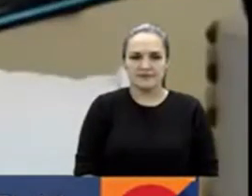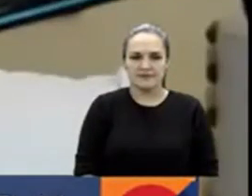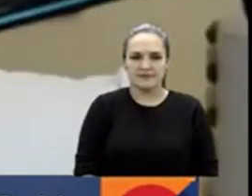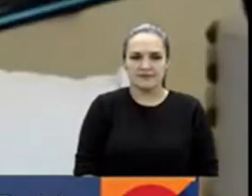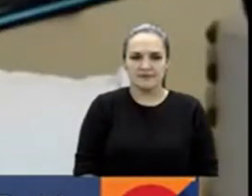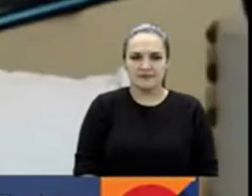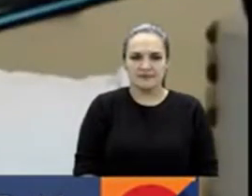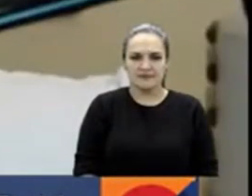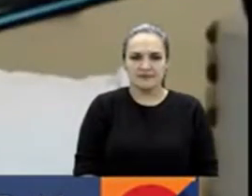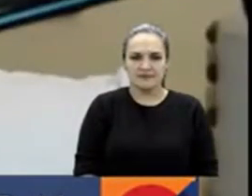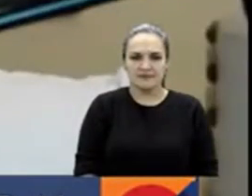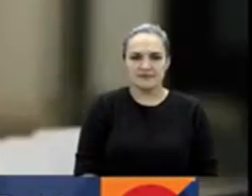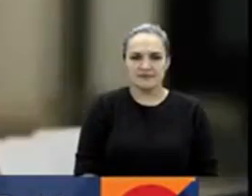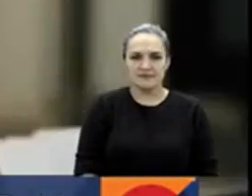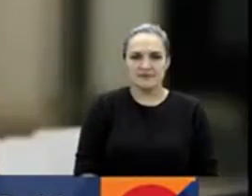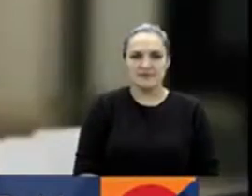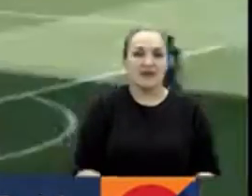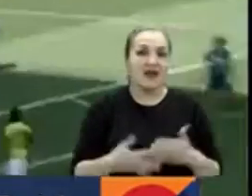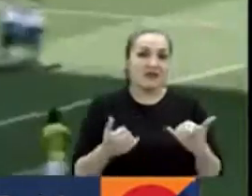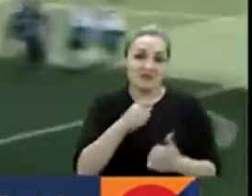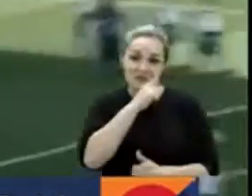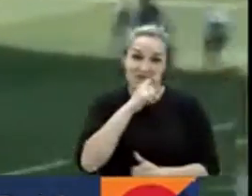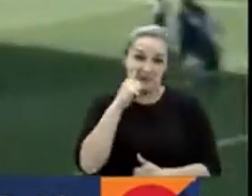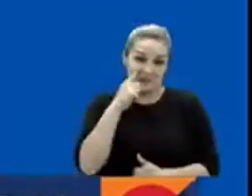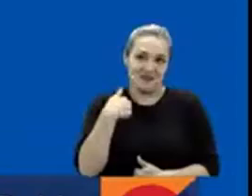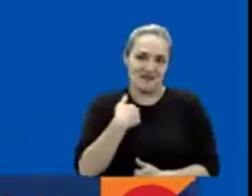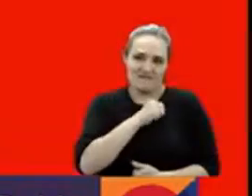Se le va a decir también hay veces que no al Junior. Sí.